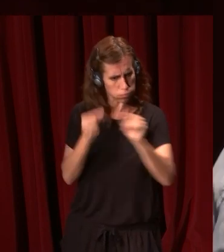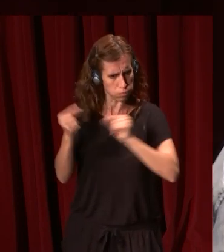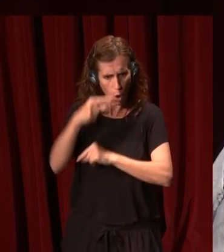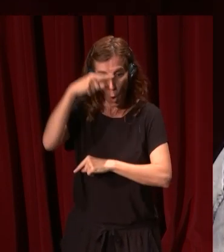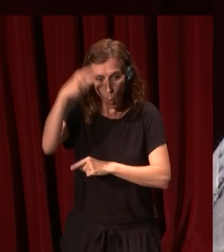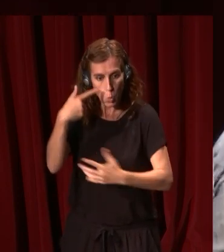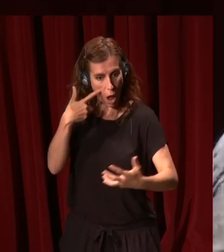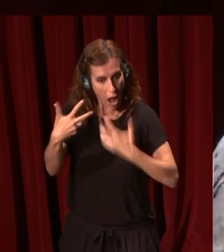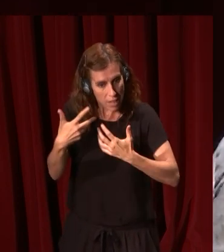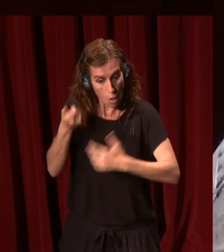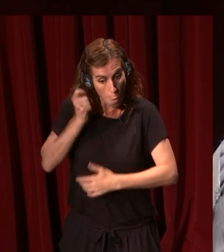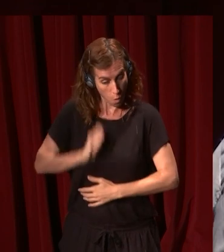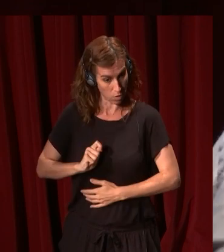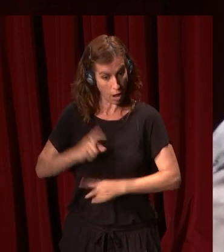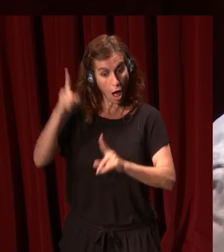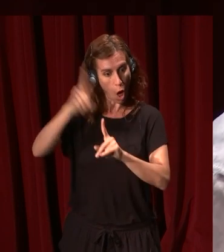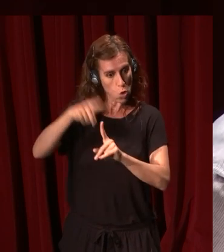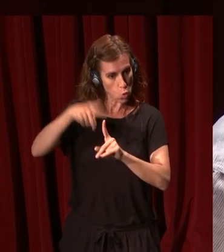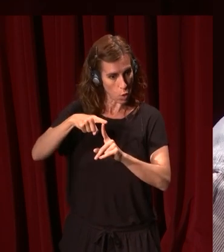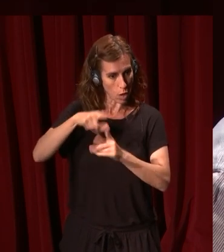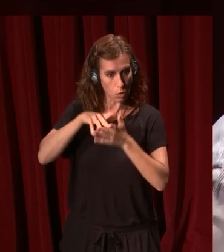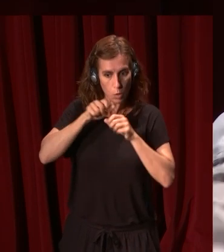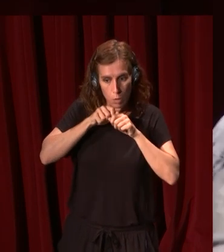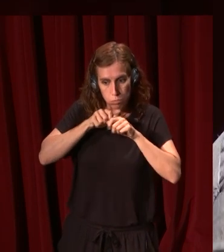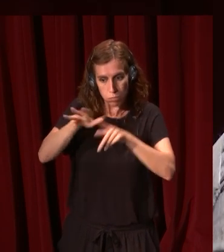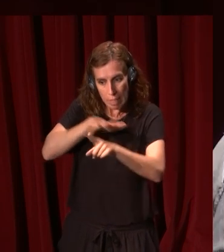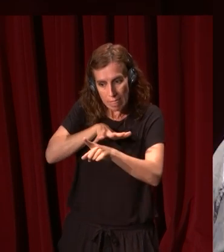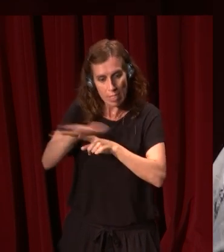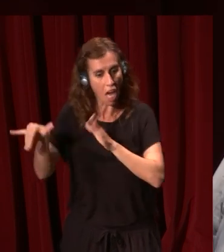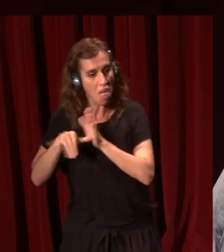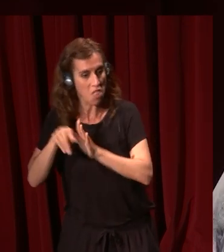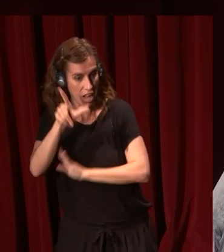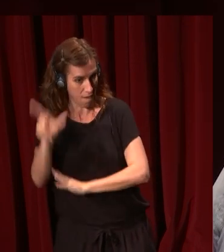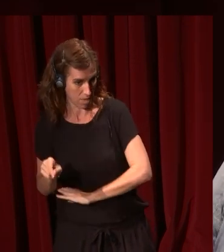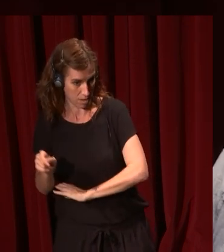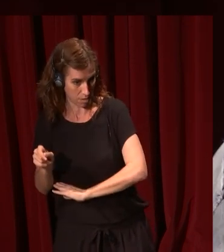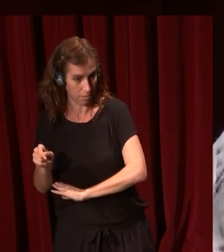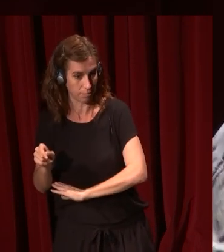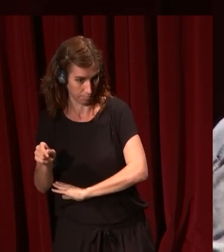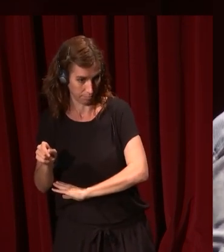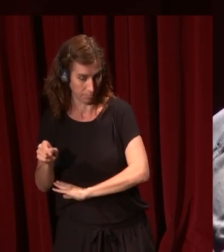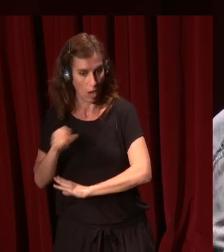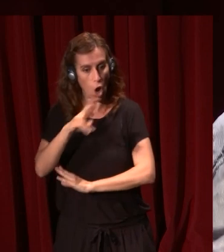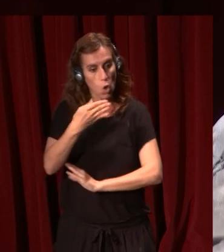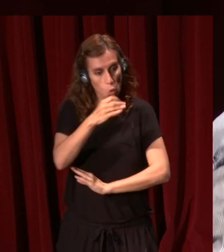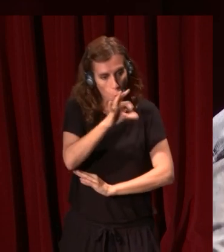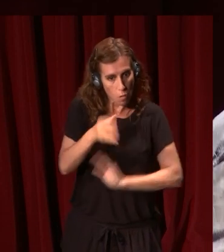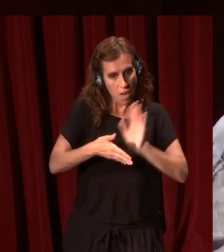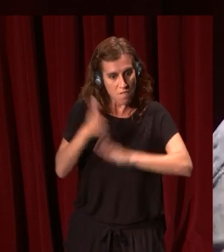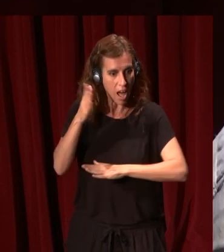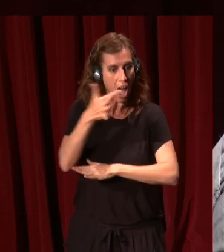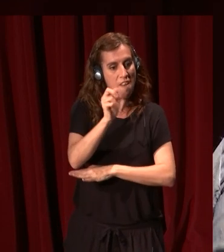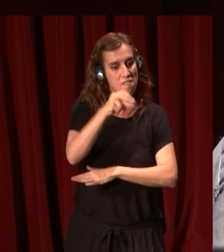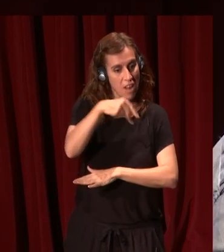cultura artística y profesional toledana se acerque a la veneciana. Velázquez va dos veces a Italia, Rubens va de Flandes a Roma,